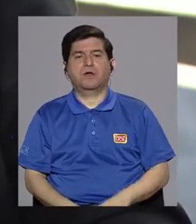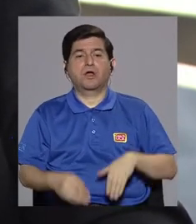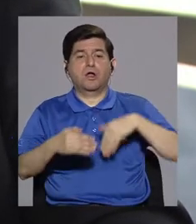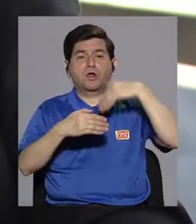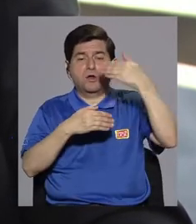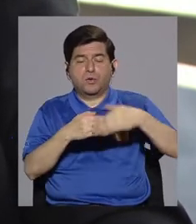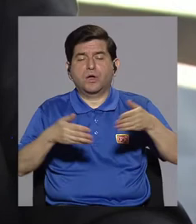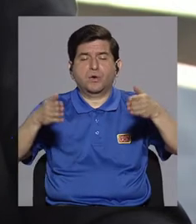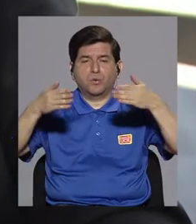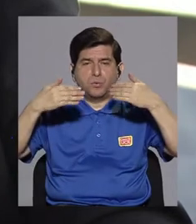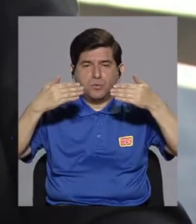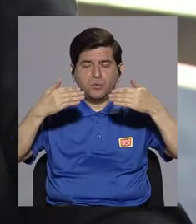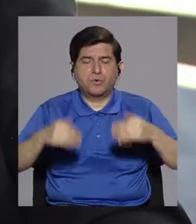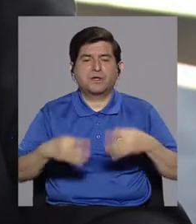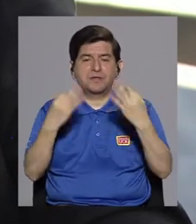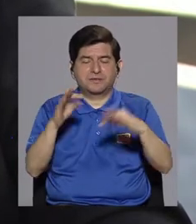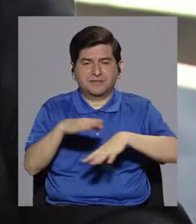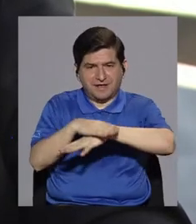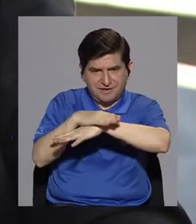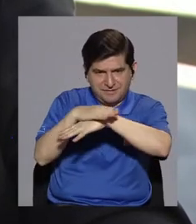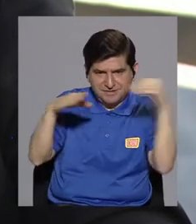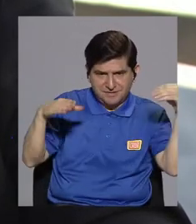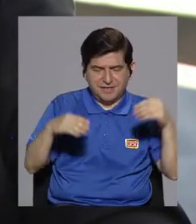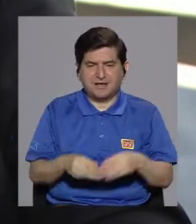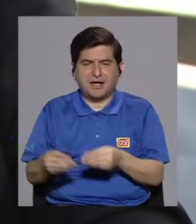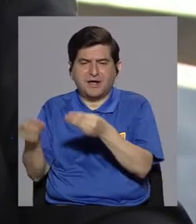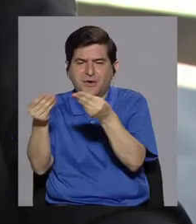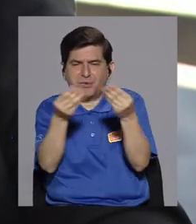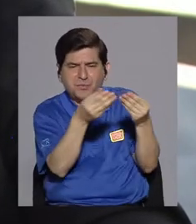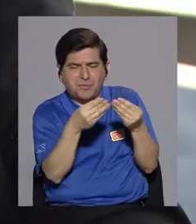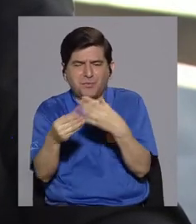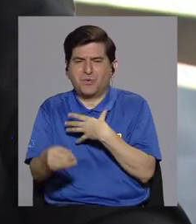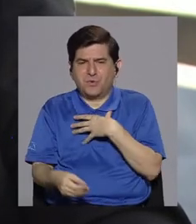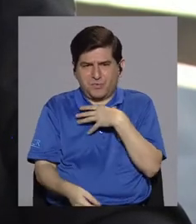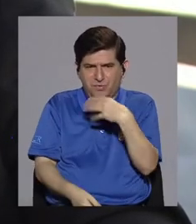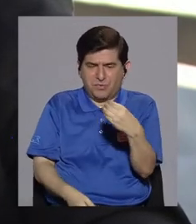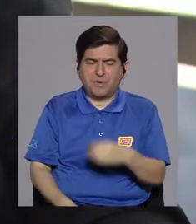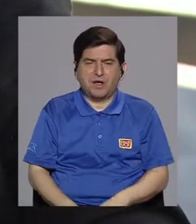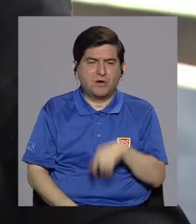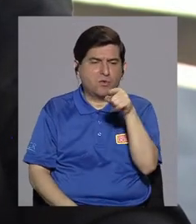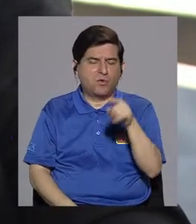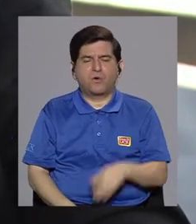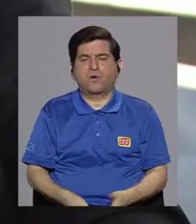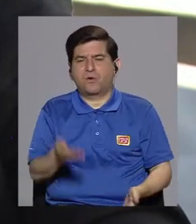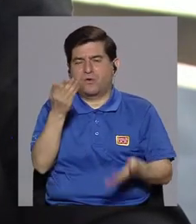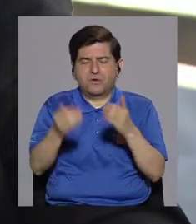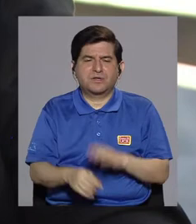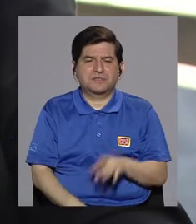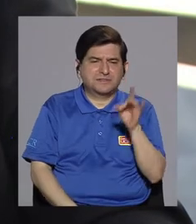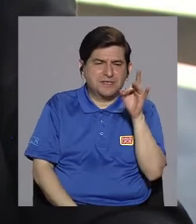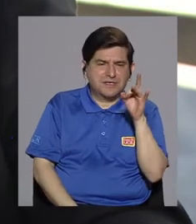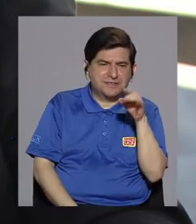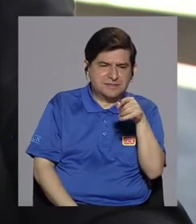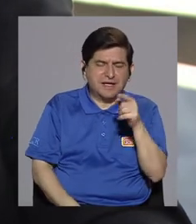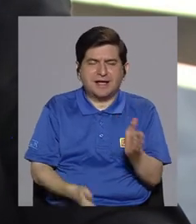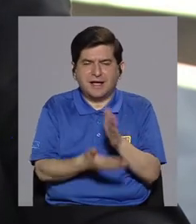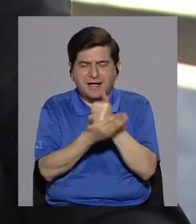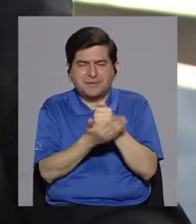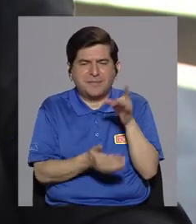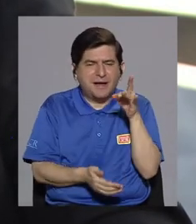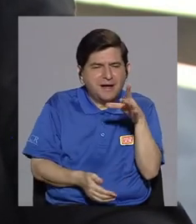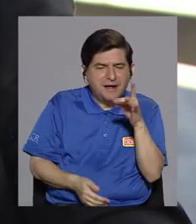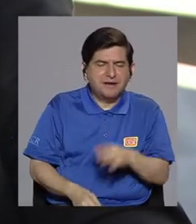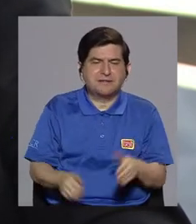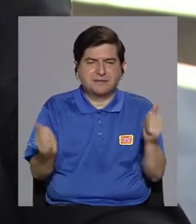luego intentar retirar ese polvo blanco o los restos de vidrio que quedan del fluorescente con cinta